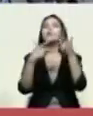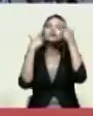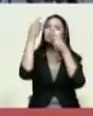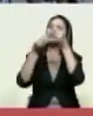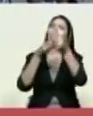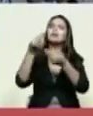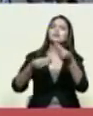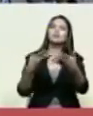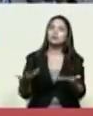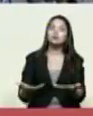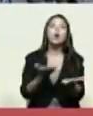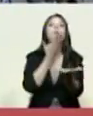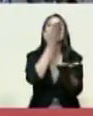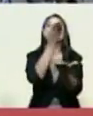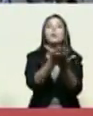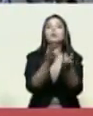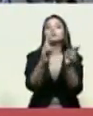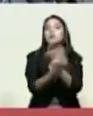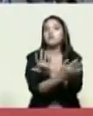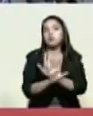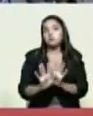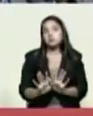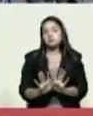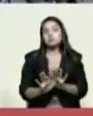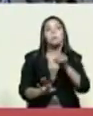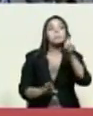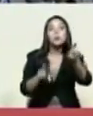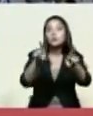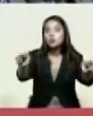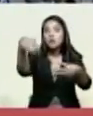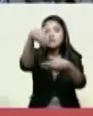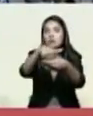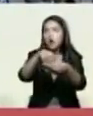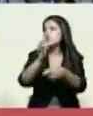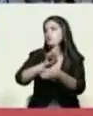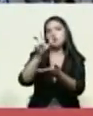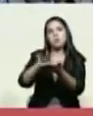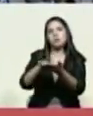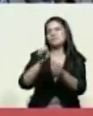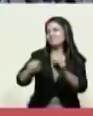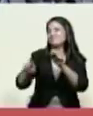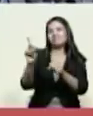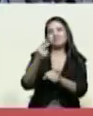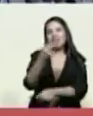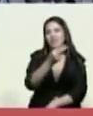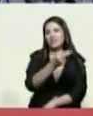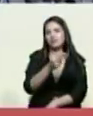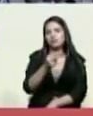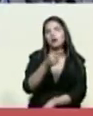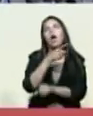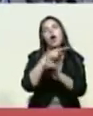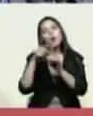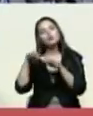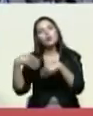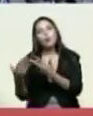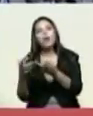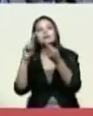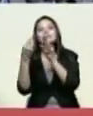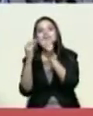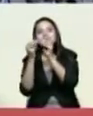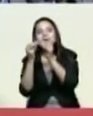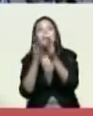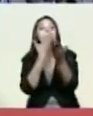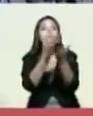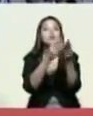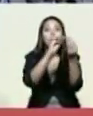Chávez? Propuso la reforma. Se votó un referéndum, no se aprobó. Otro mecanismo, la enmienda. Solicitó